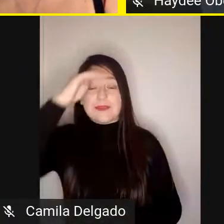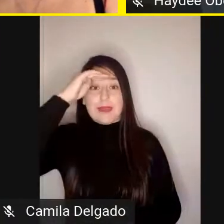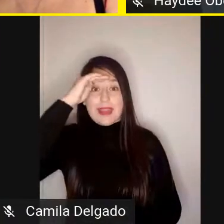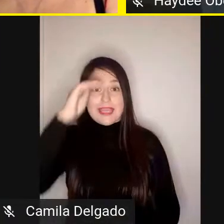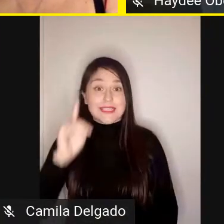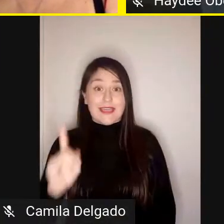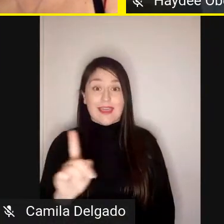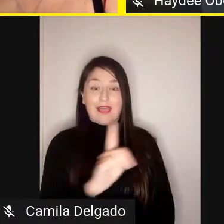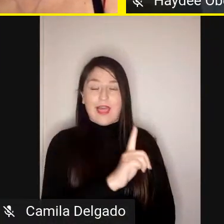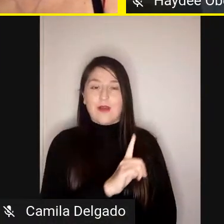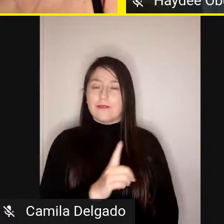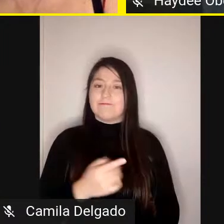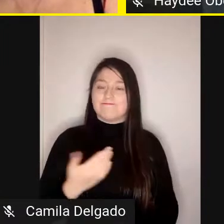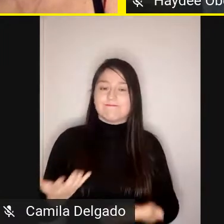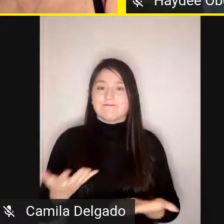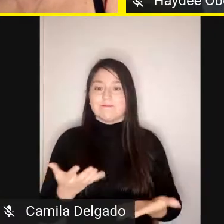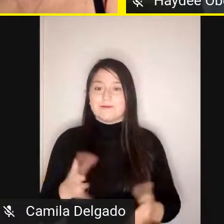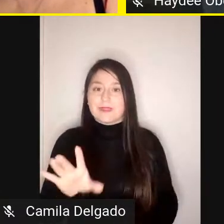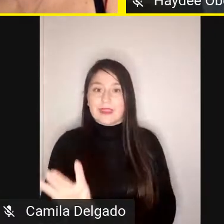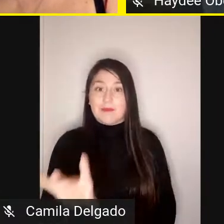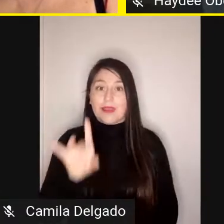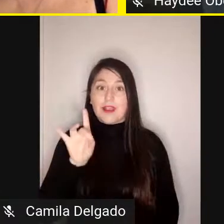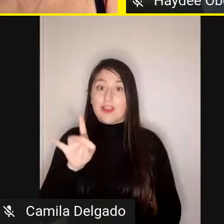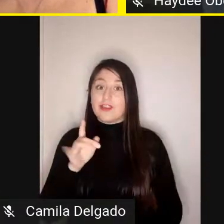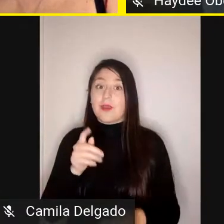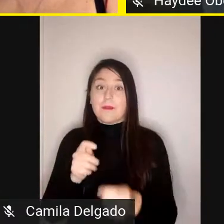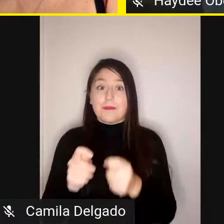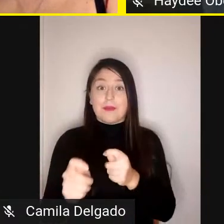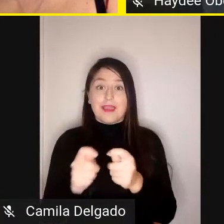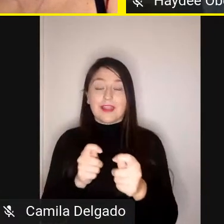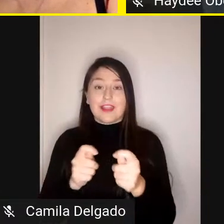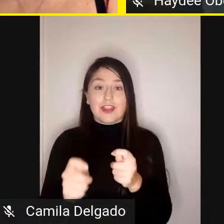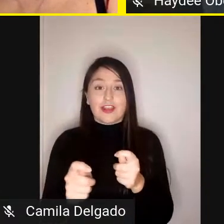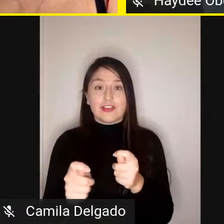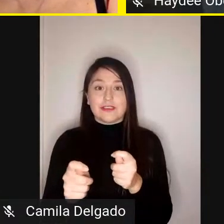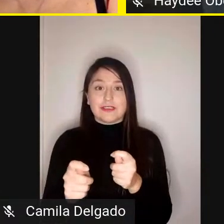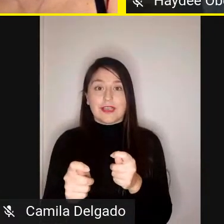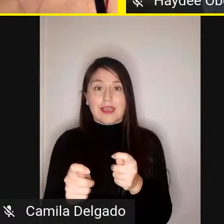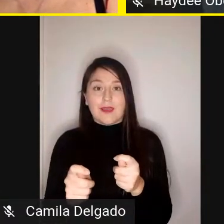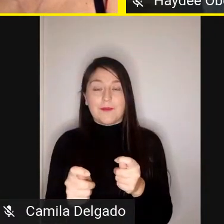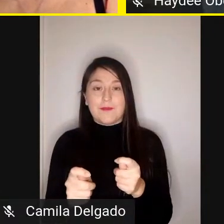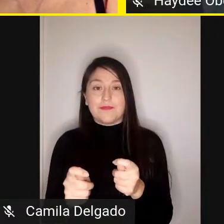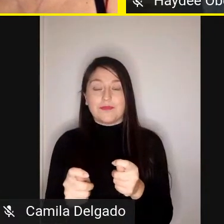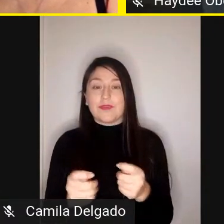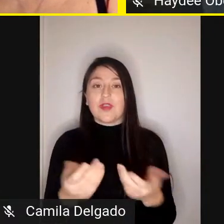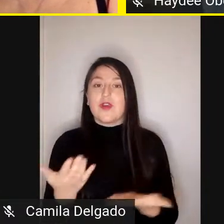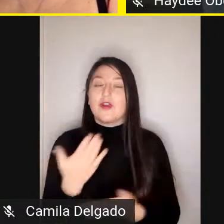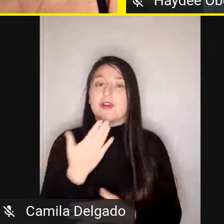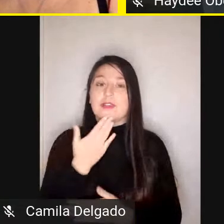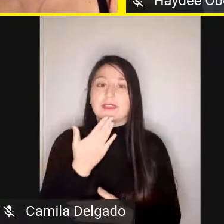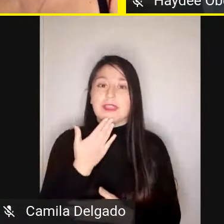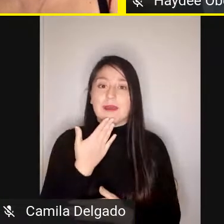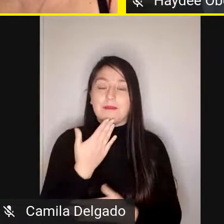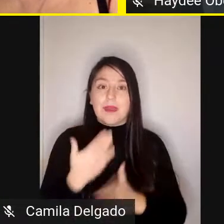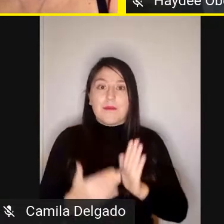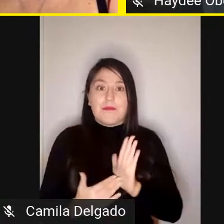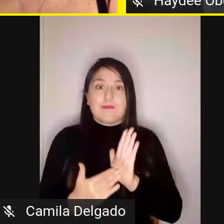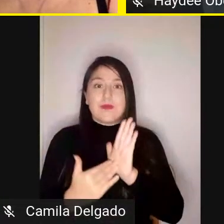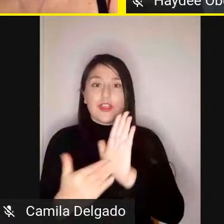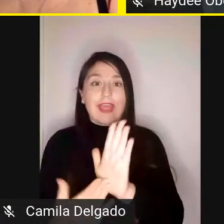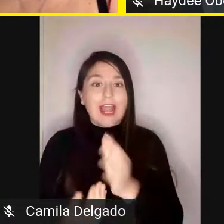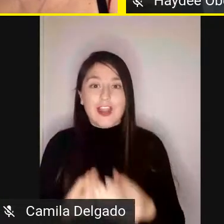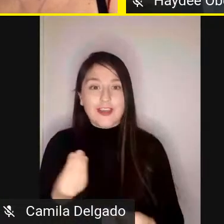decisión tan riesgosa de querer entregar un poco o exponerte a lo que está ocurriendo y ser